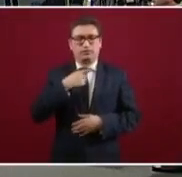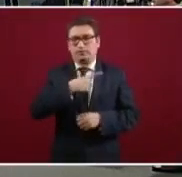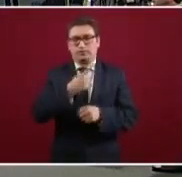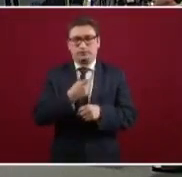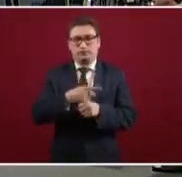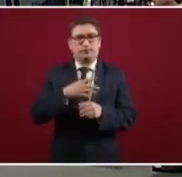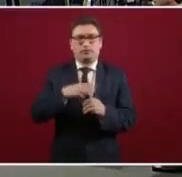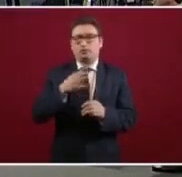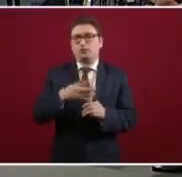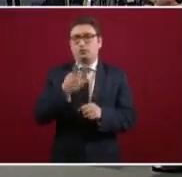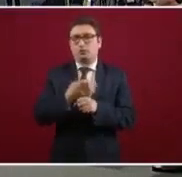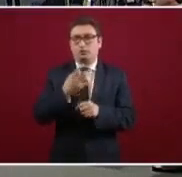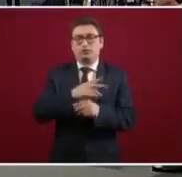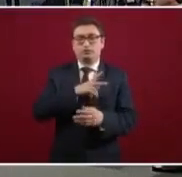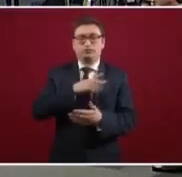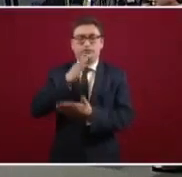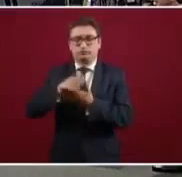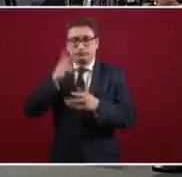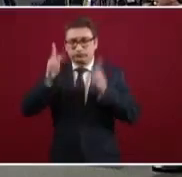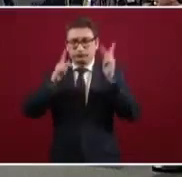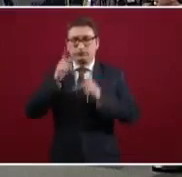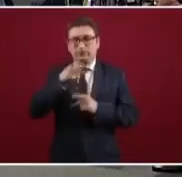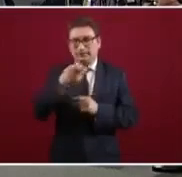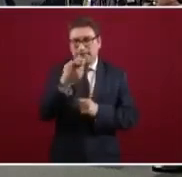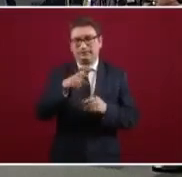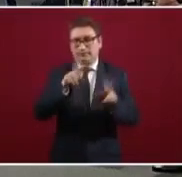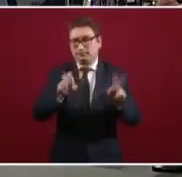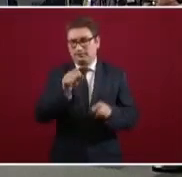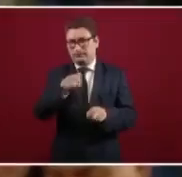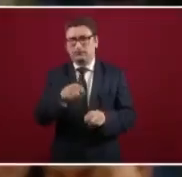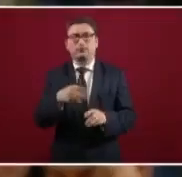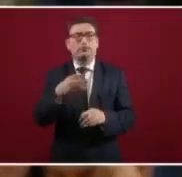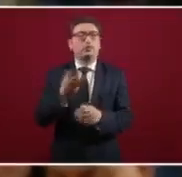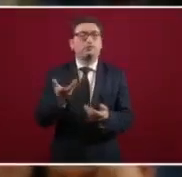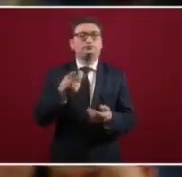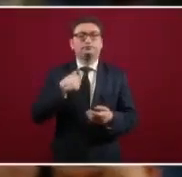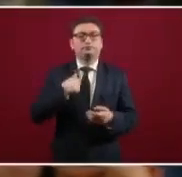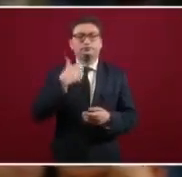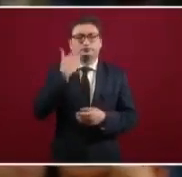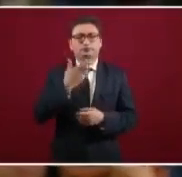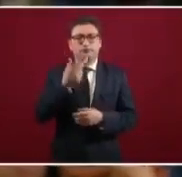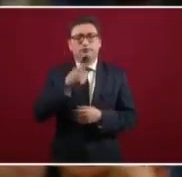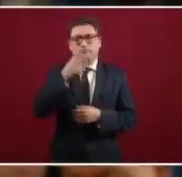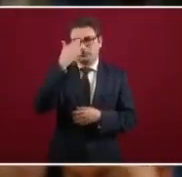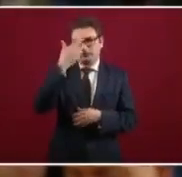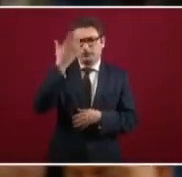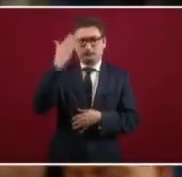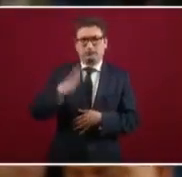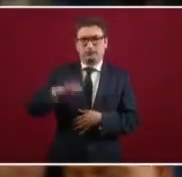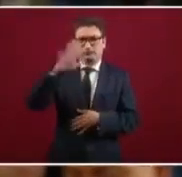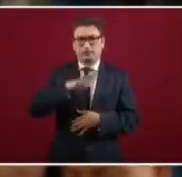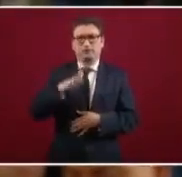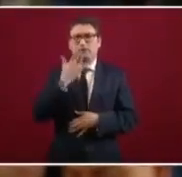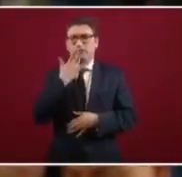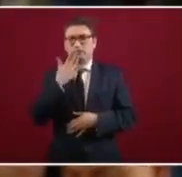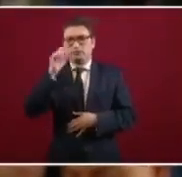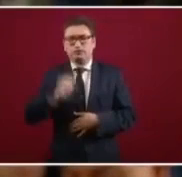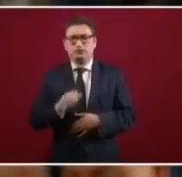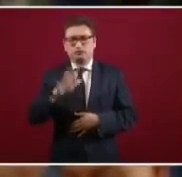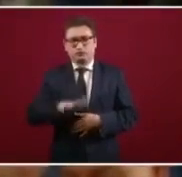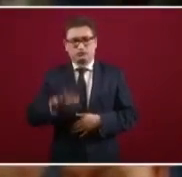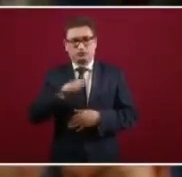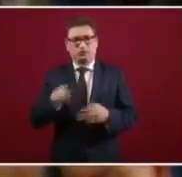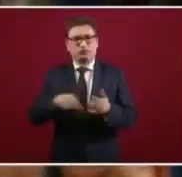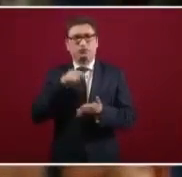cuarta visita que nos hizo a nuestro estado y de hecho sobre ese tema quiero tratar este esto usted en la región sur de sonora en particular